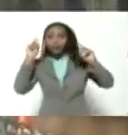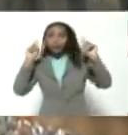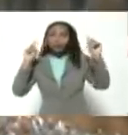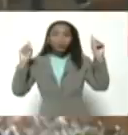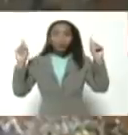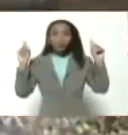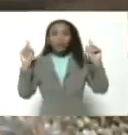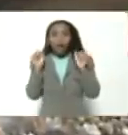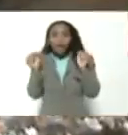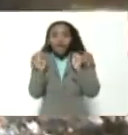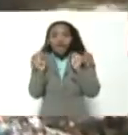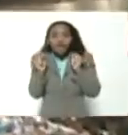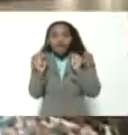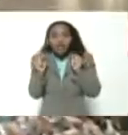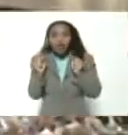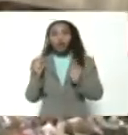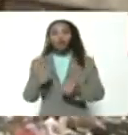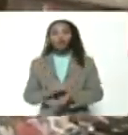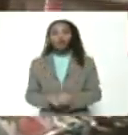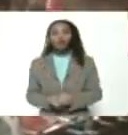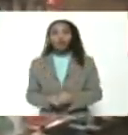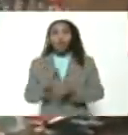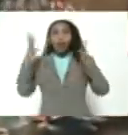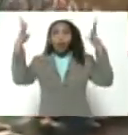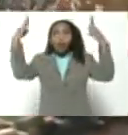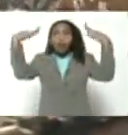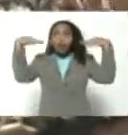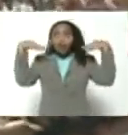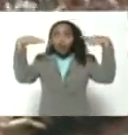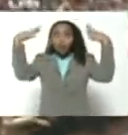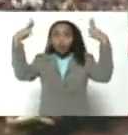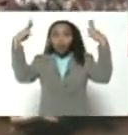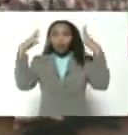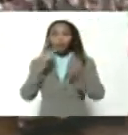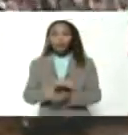de refrigeración o de aire acondicionado,